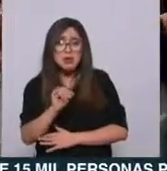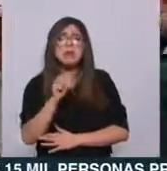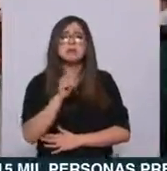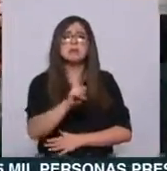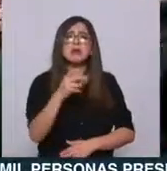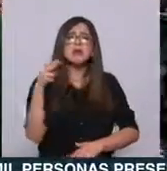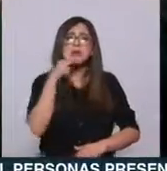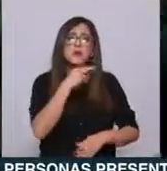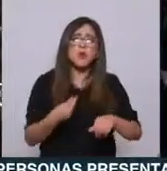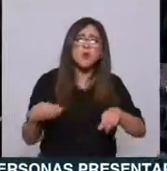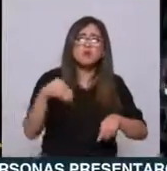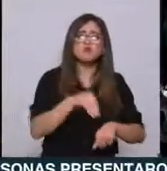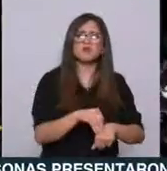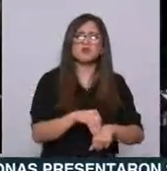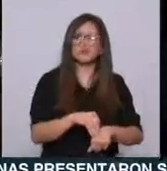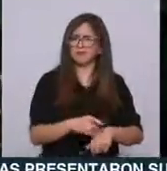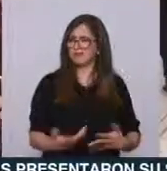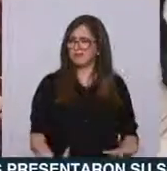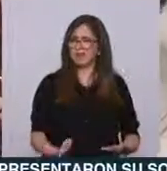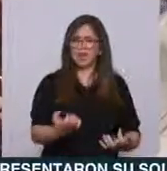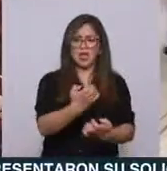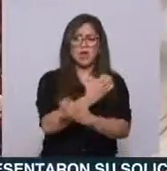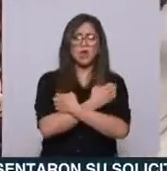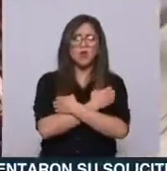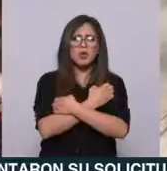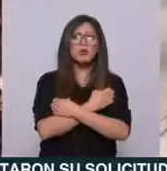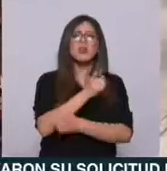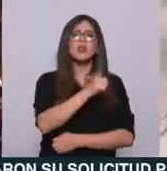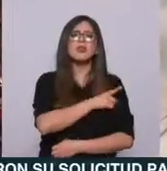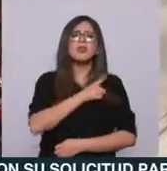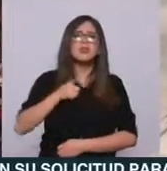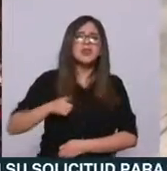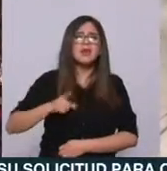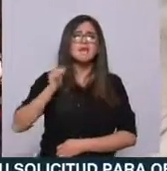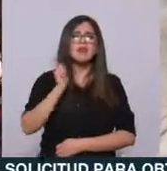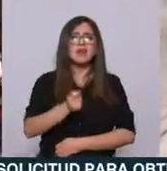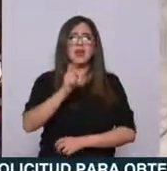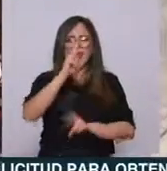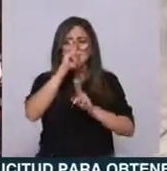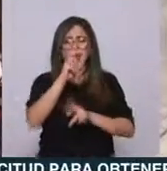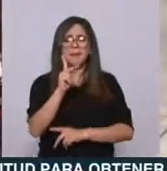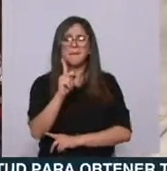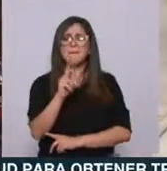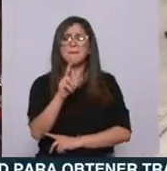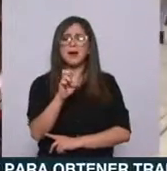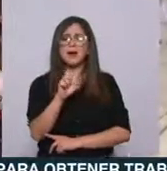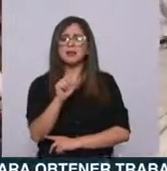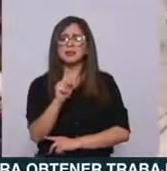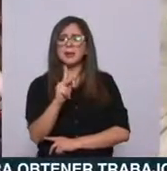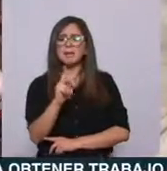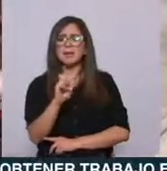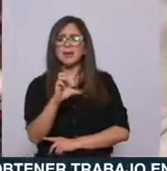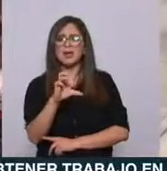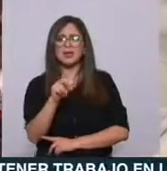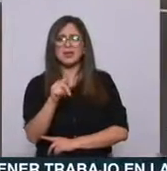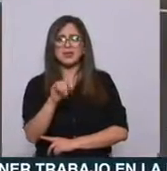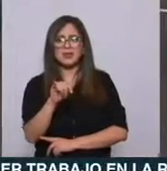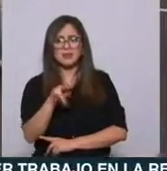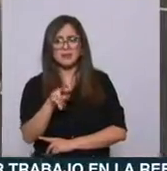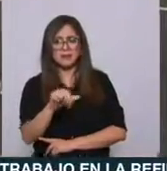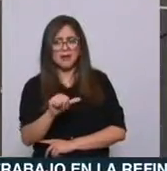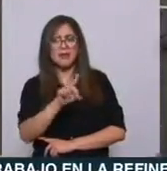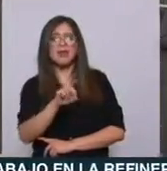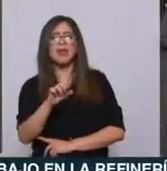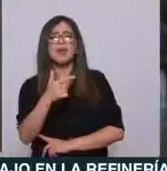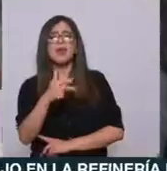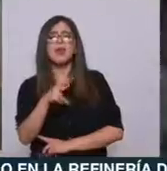aprobada, que dice: la educación debe contemplar una perspectiva de género. Eso significa que van a adoctrinar a